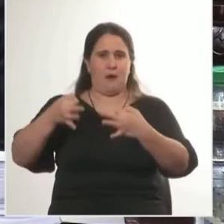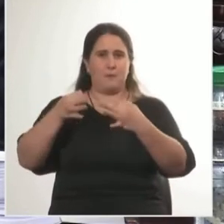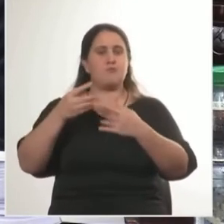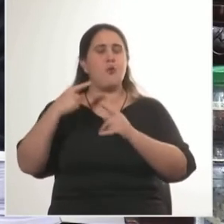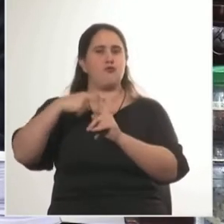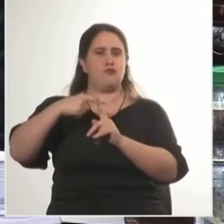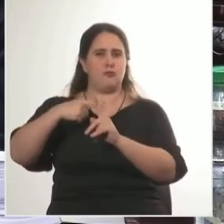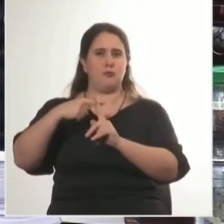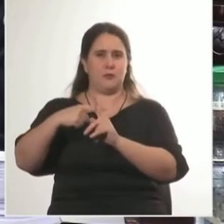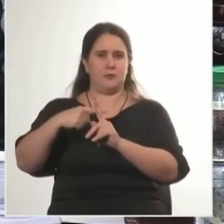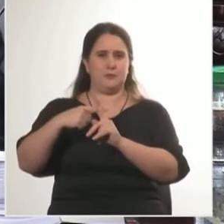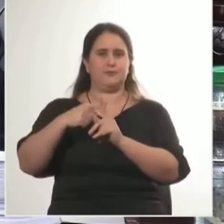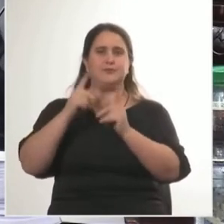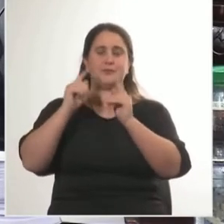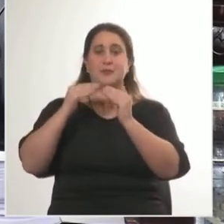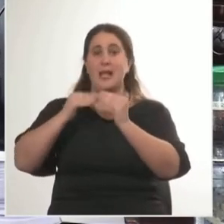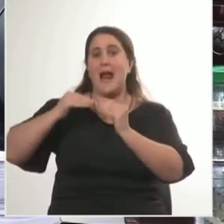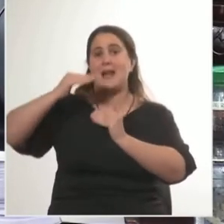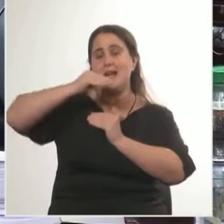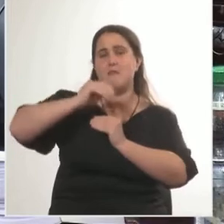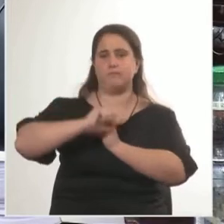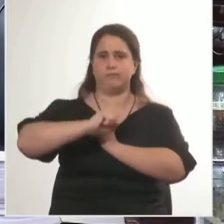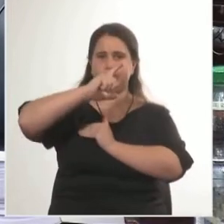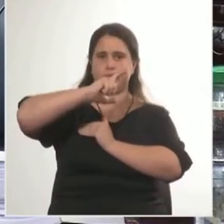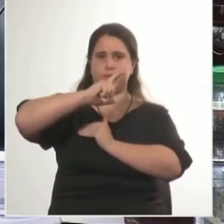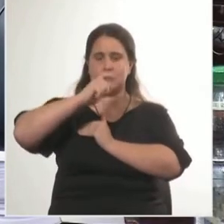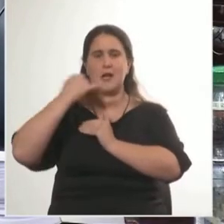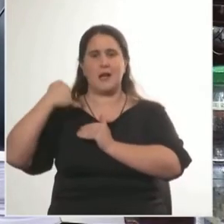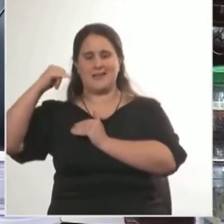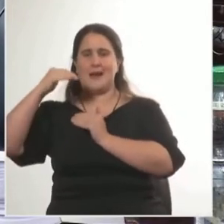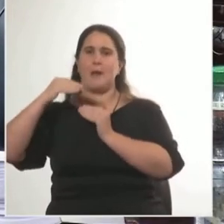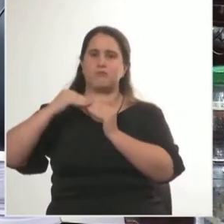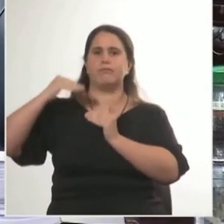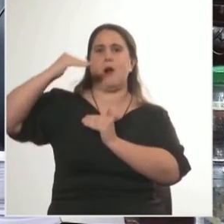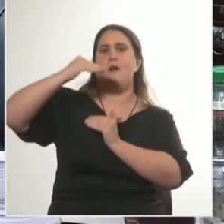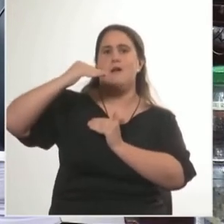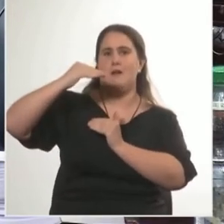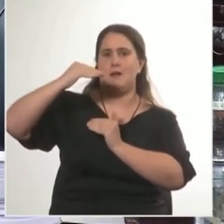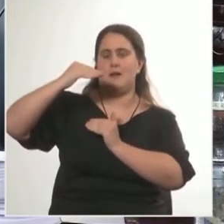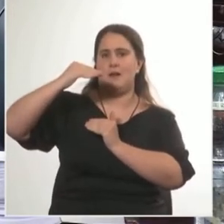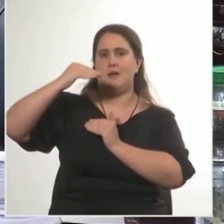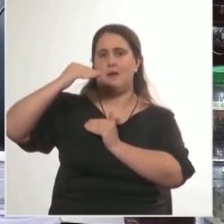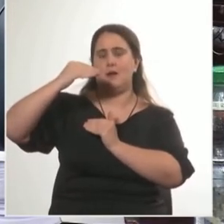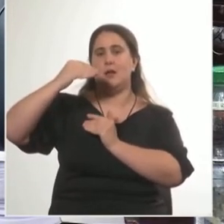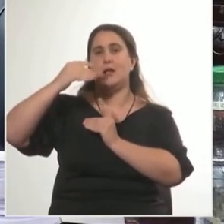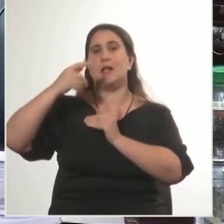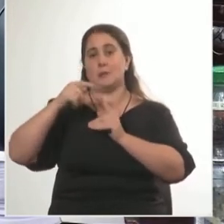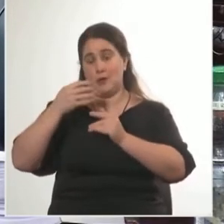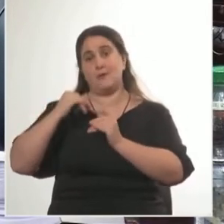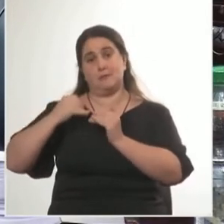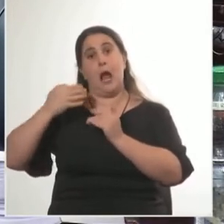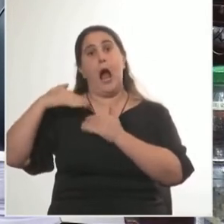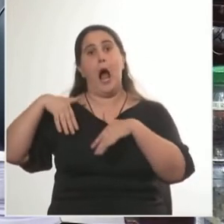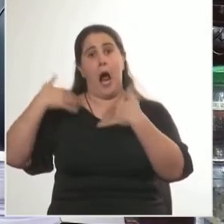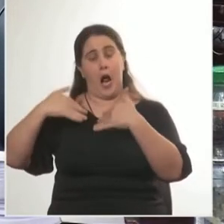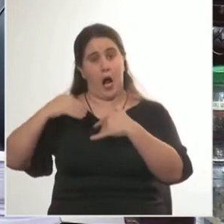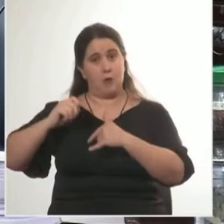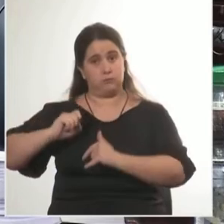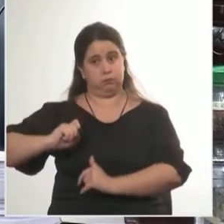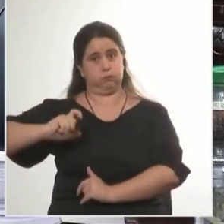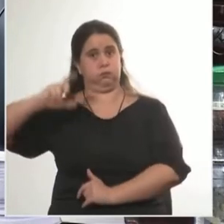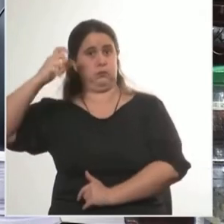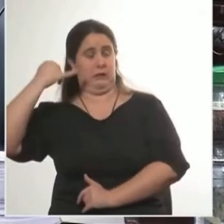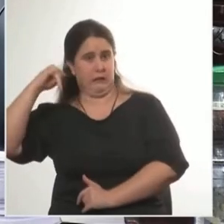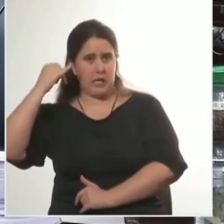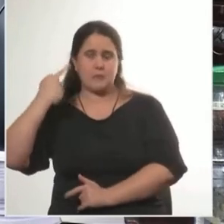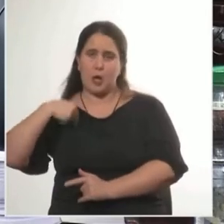positiva, es decir, fijarse por encima de los niveles de inflación. Una tasa alta. Sin embargo, se